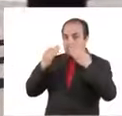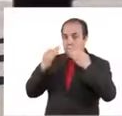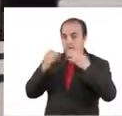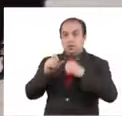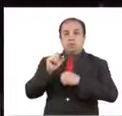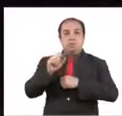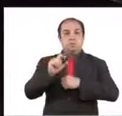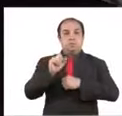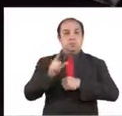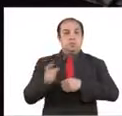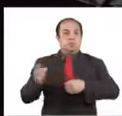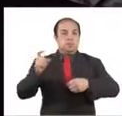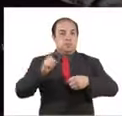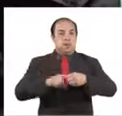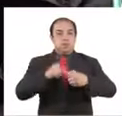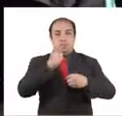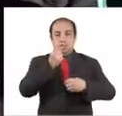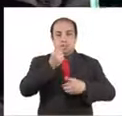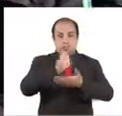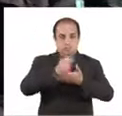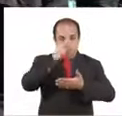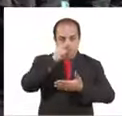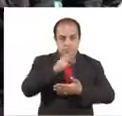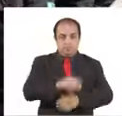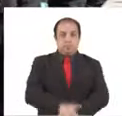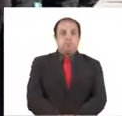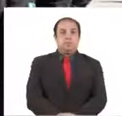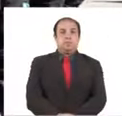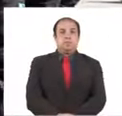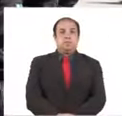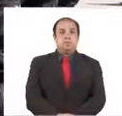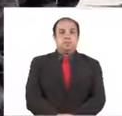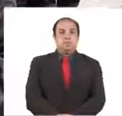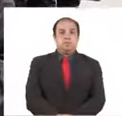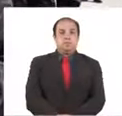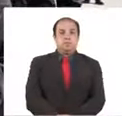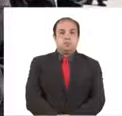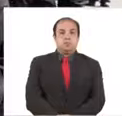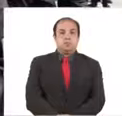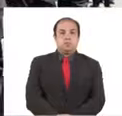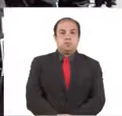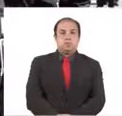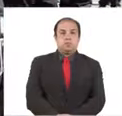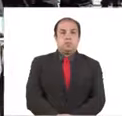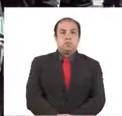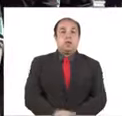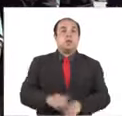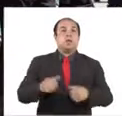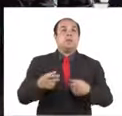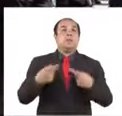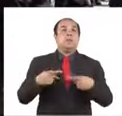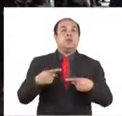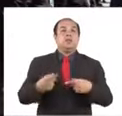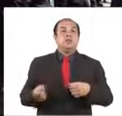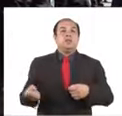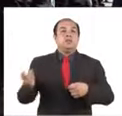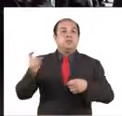la Ciudad de México. A quienes integran hoy a este cuerpo